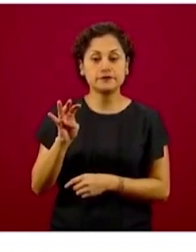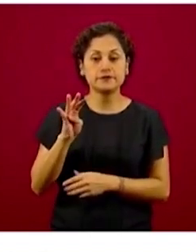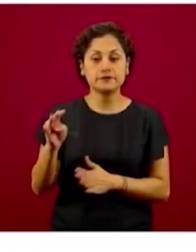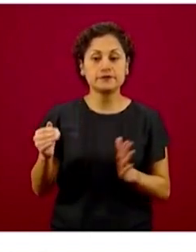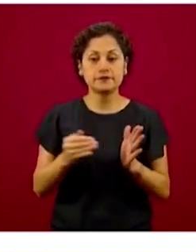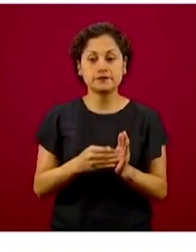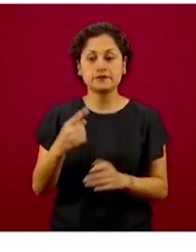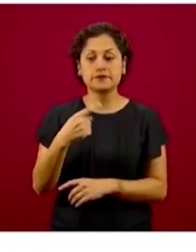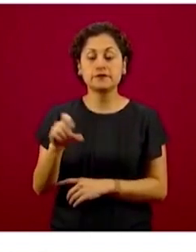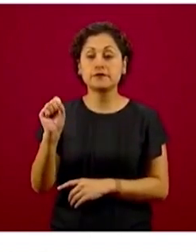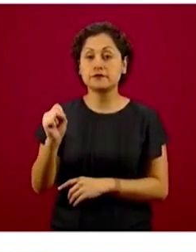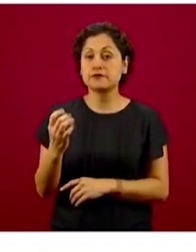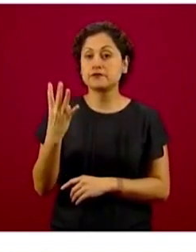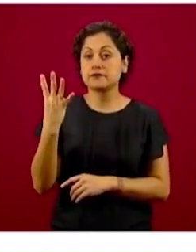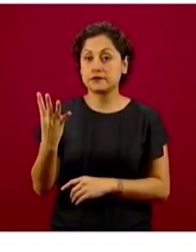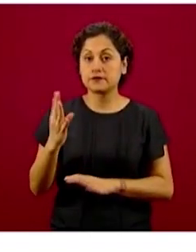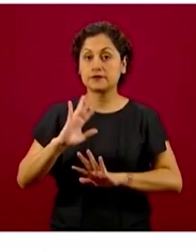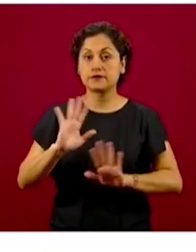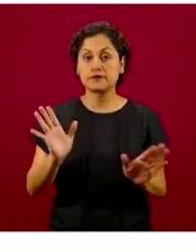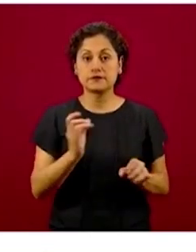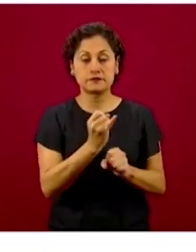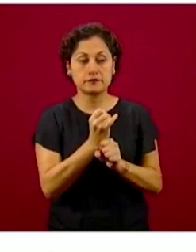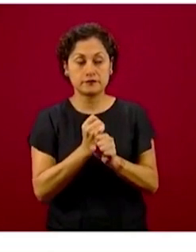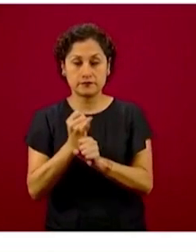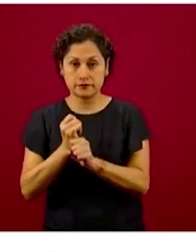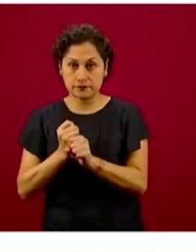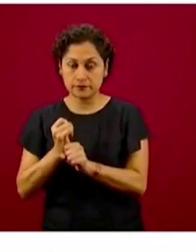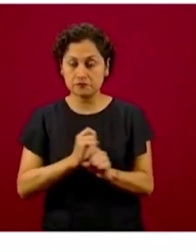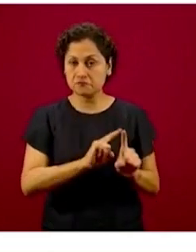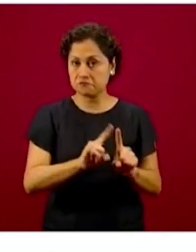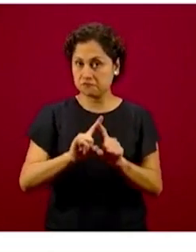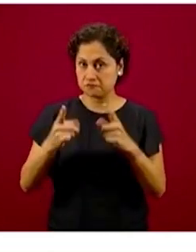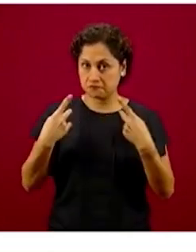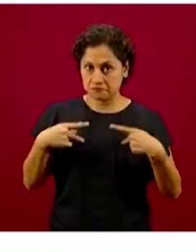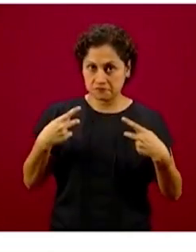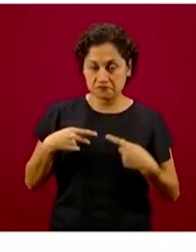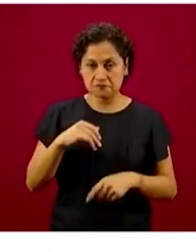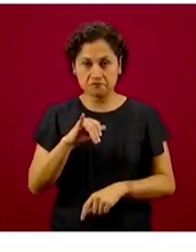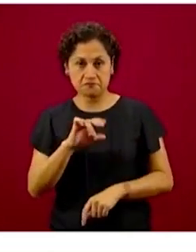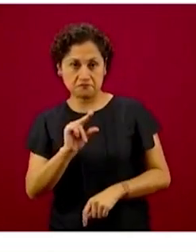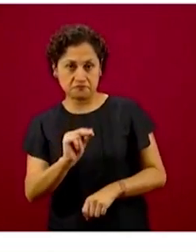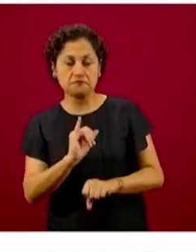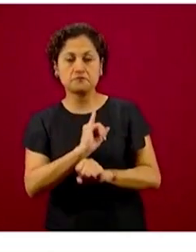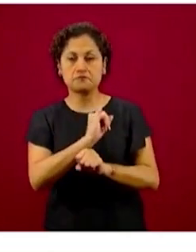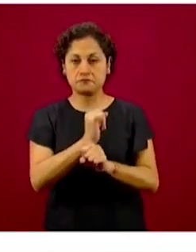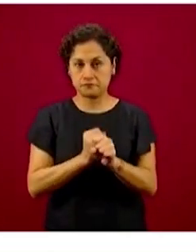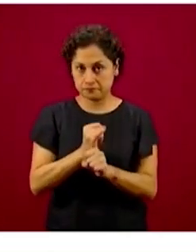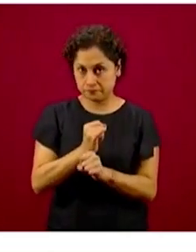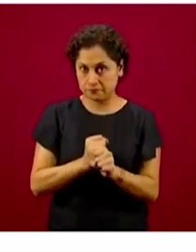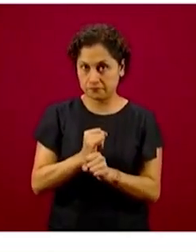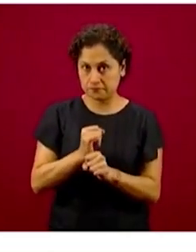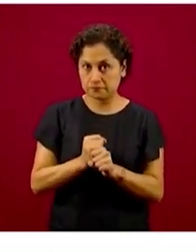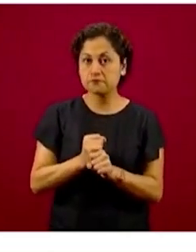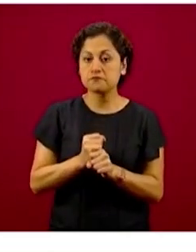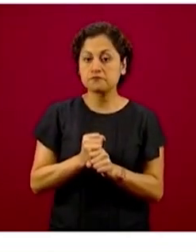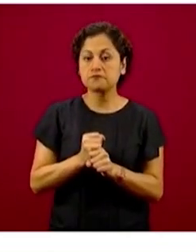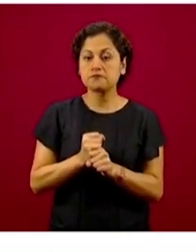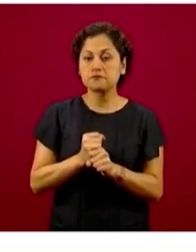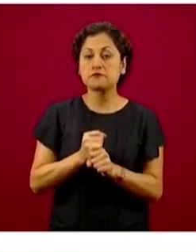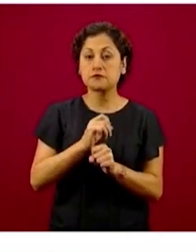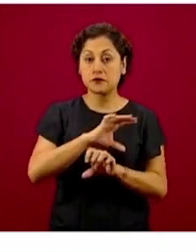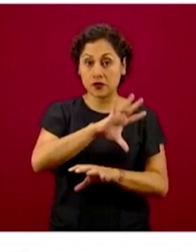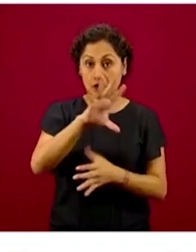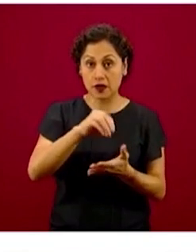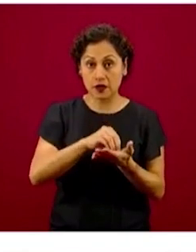219.164 las personas que han sido clasificadas como casos sospechosos de la enfermedad y por lo tanto ingresaron a un